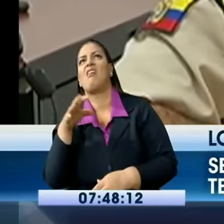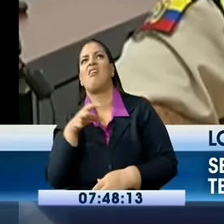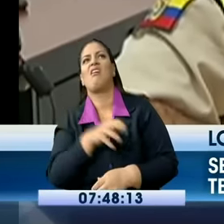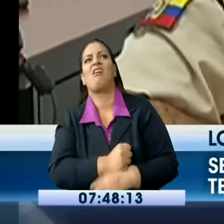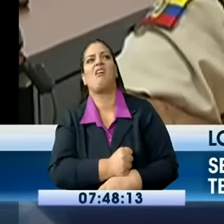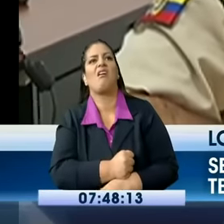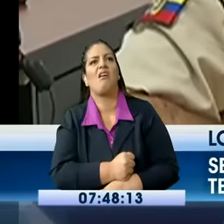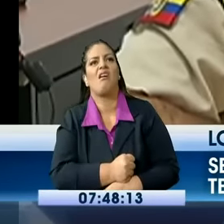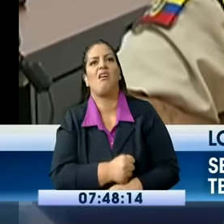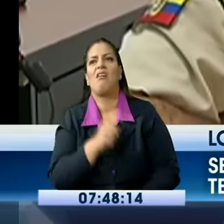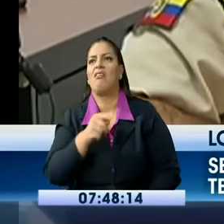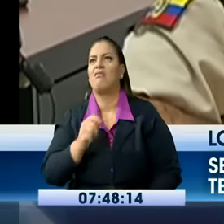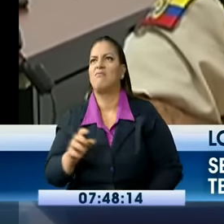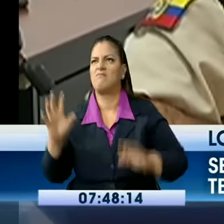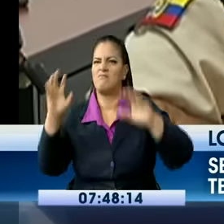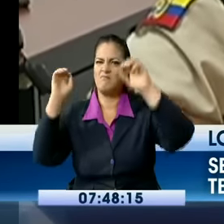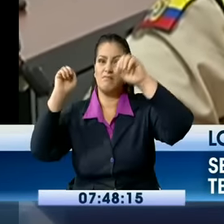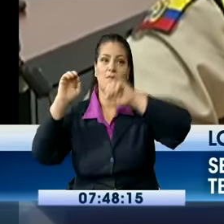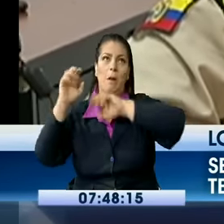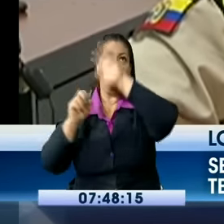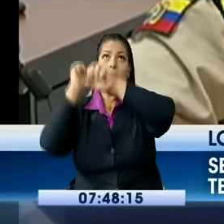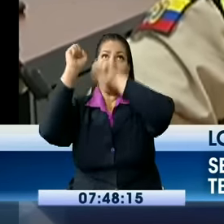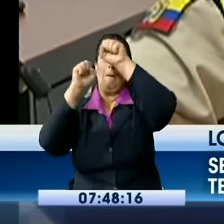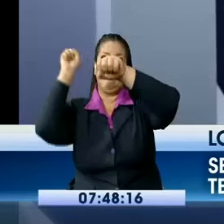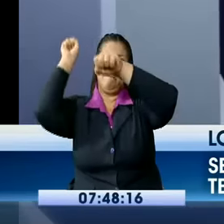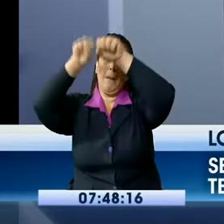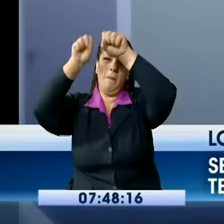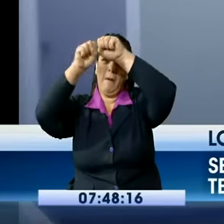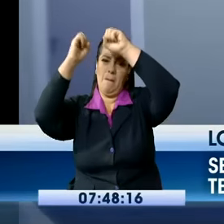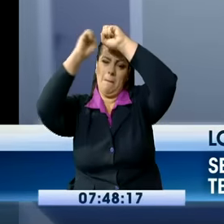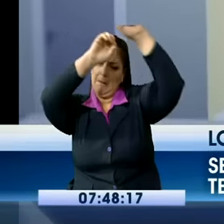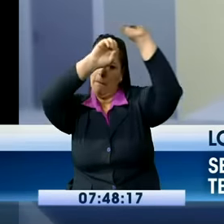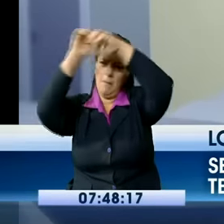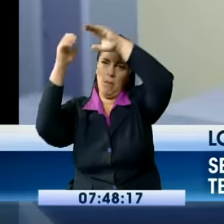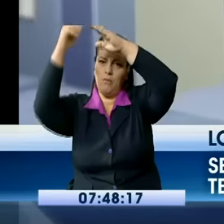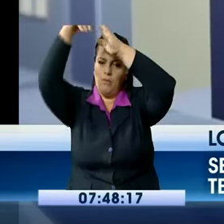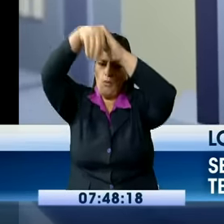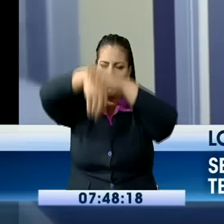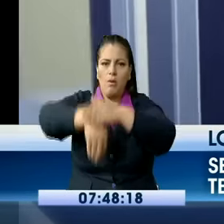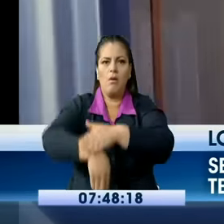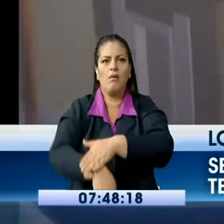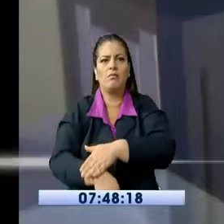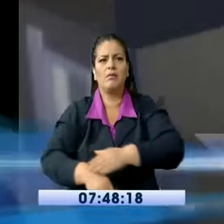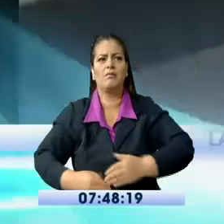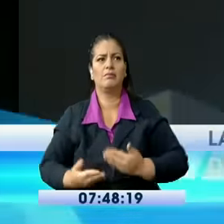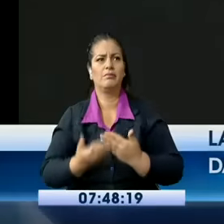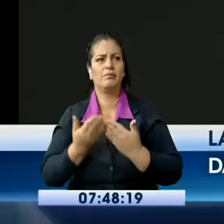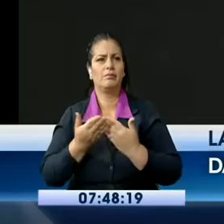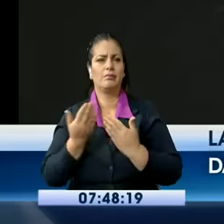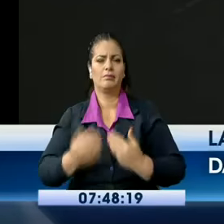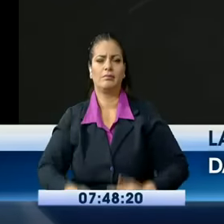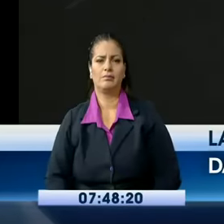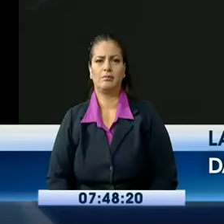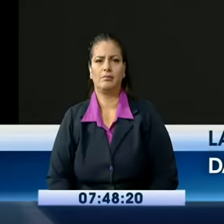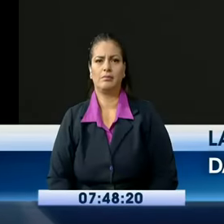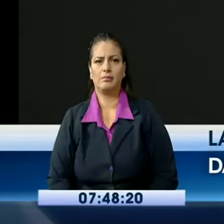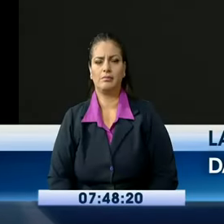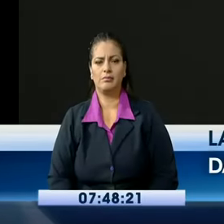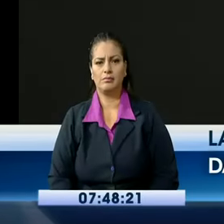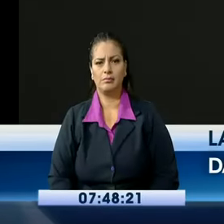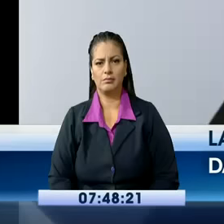Se habían sustraído un LED y una computadora, lo que tenemos conocimiento. Han ingresado por la parte de ahí, usted donde ve la rejilla, a la parte de